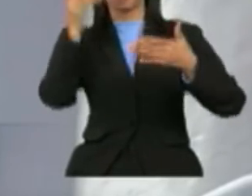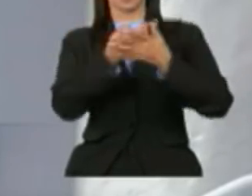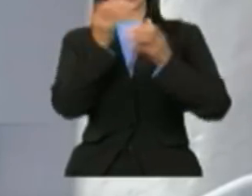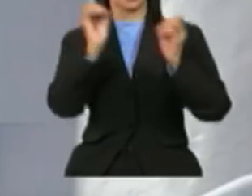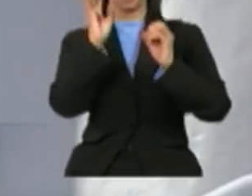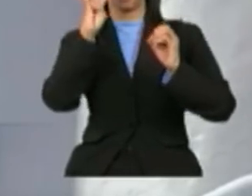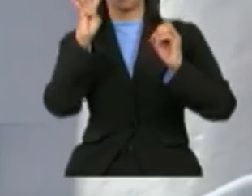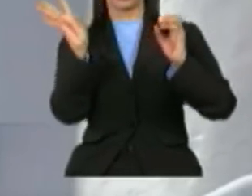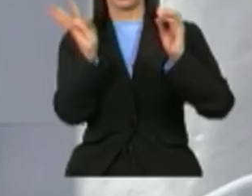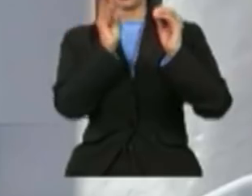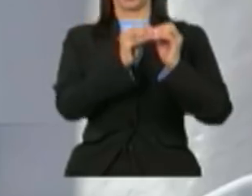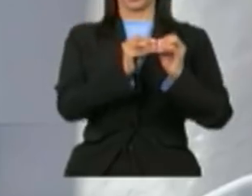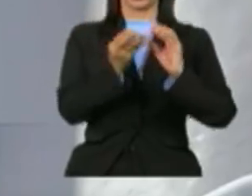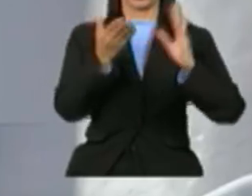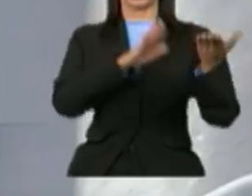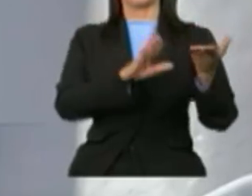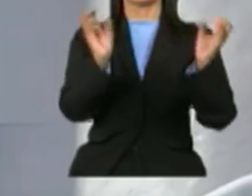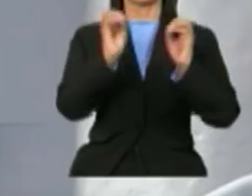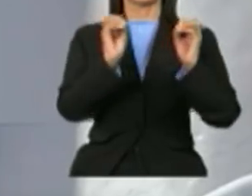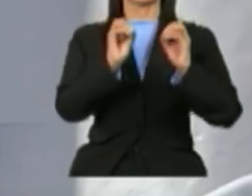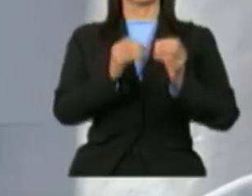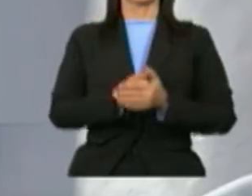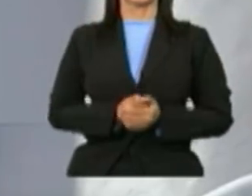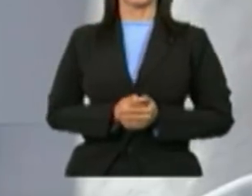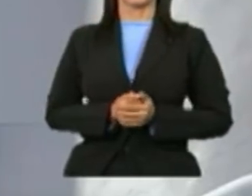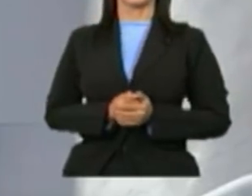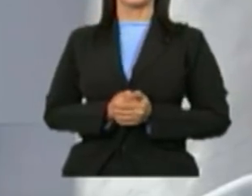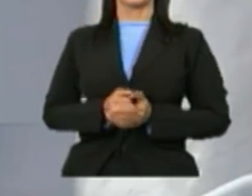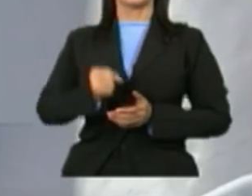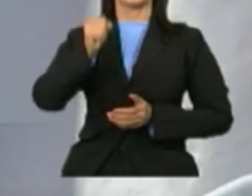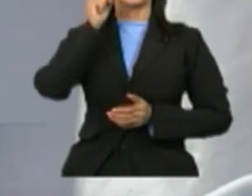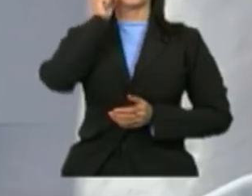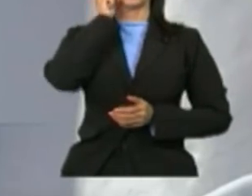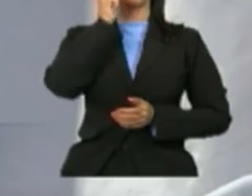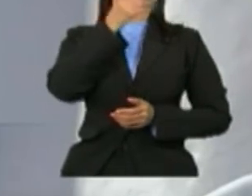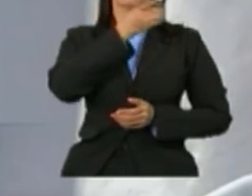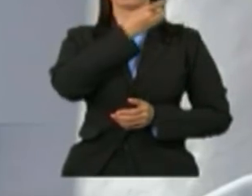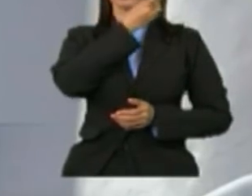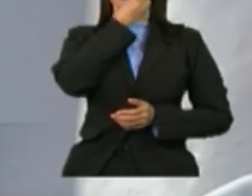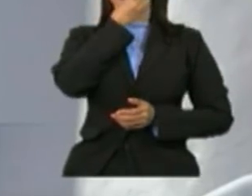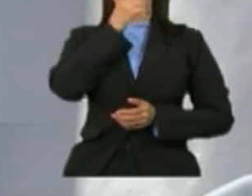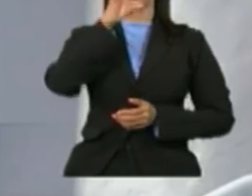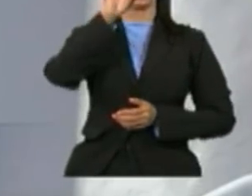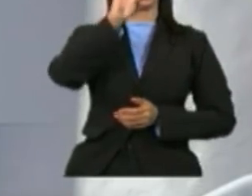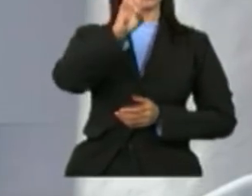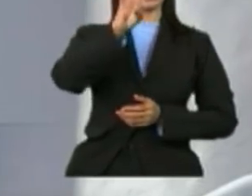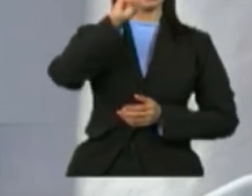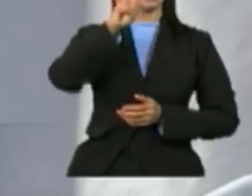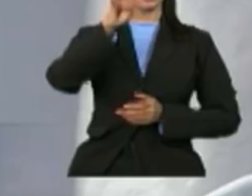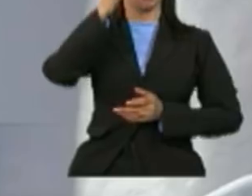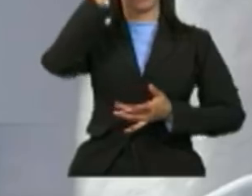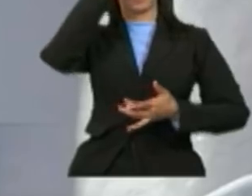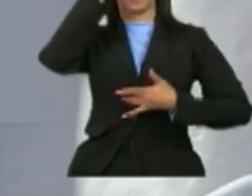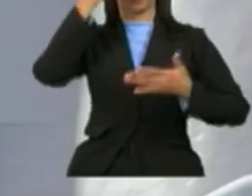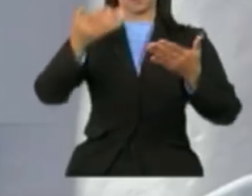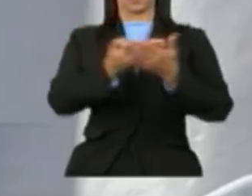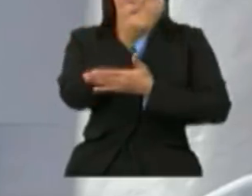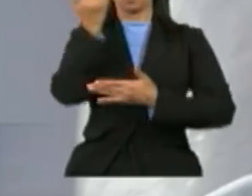0 fallecimientos. La provincia de Santo Domingo, 64 casos nuevos,